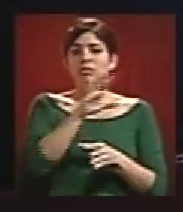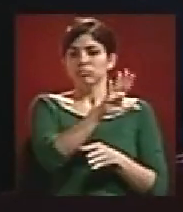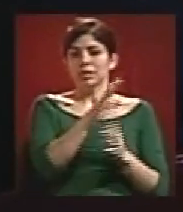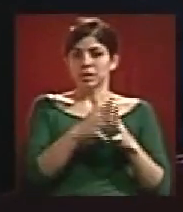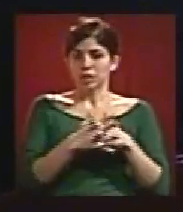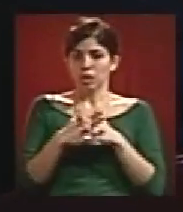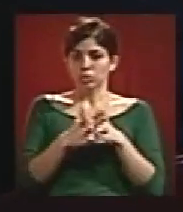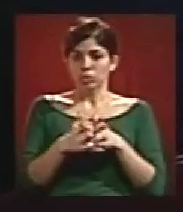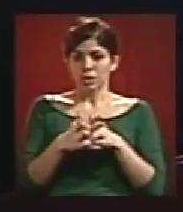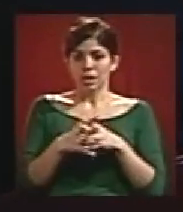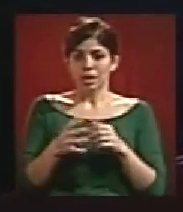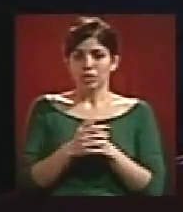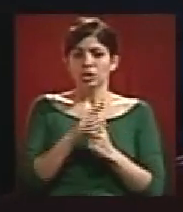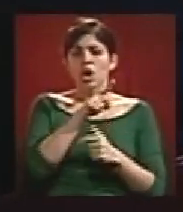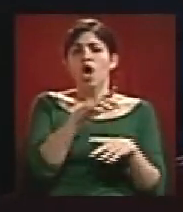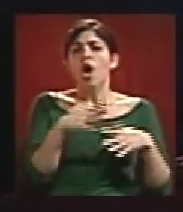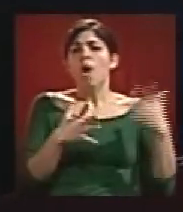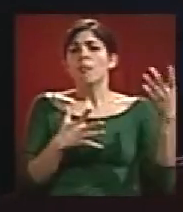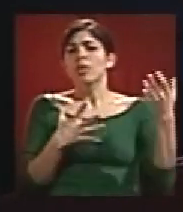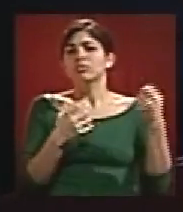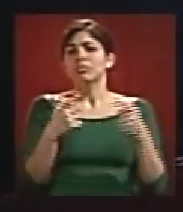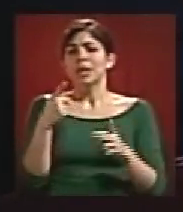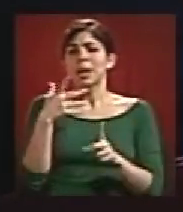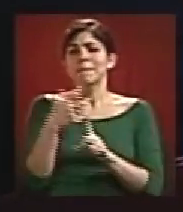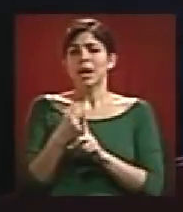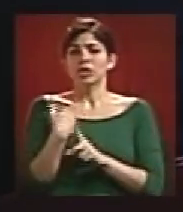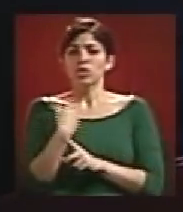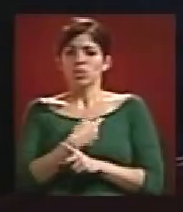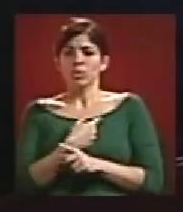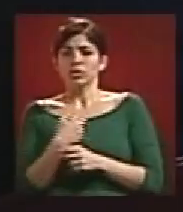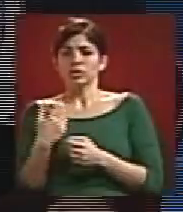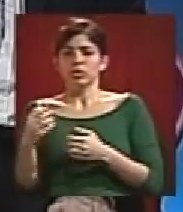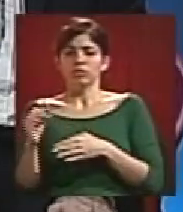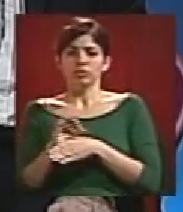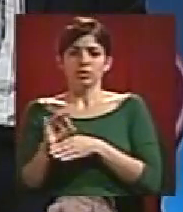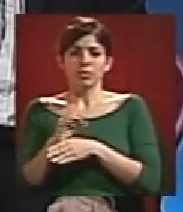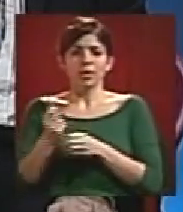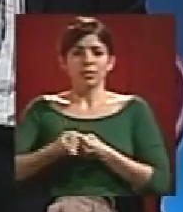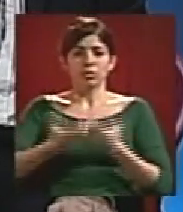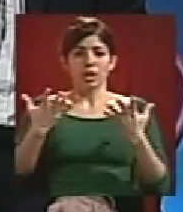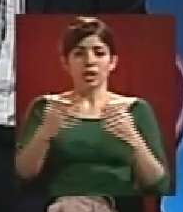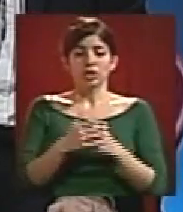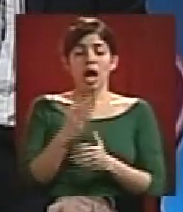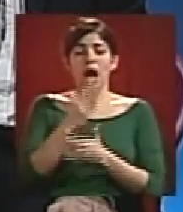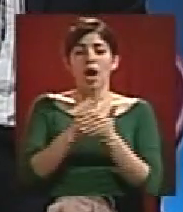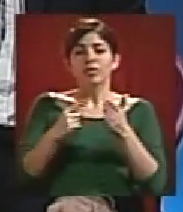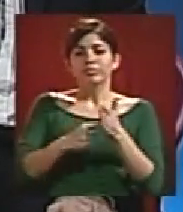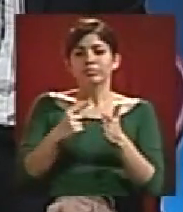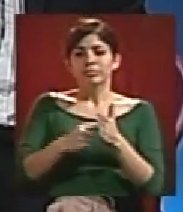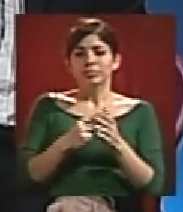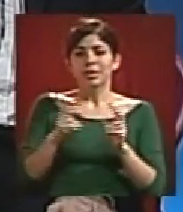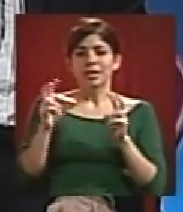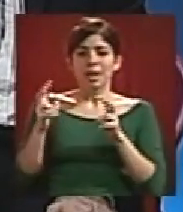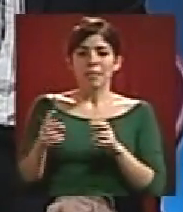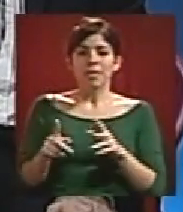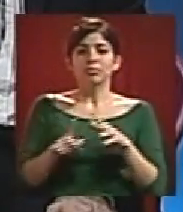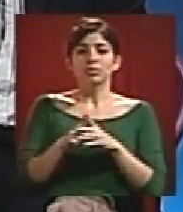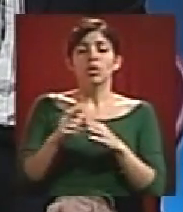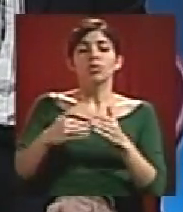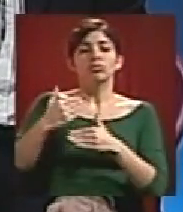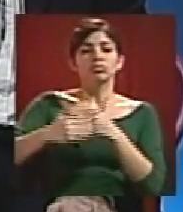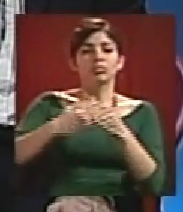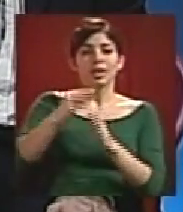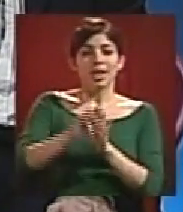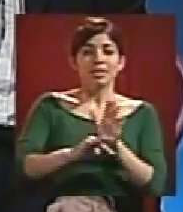¿cómo impactaría eso nuestro nivel de exportaciones? O sea, hay una serie de elementos que eventualmente se van a ir manifestando en el tiempo, pero desde el punto de